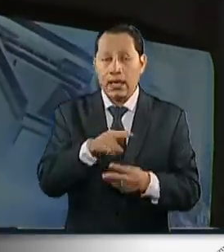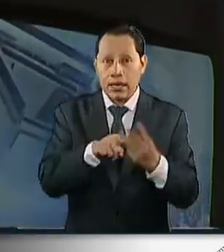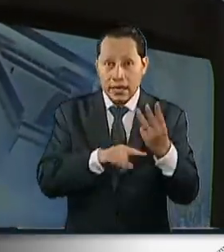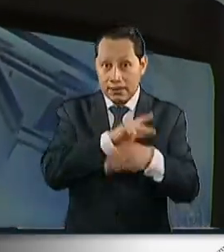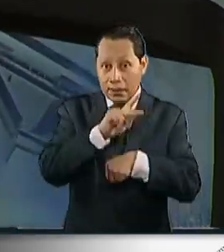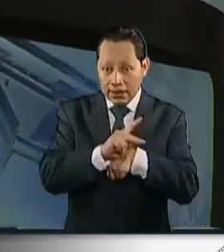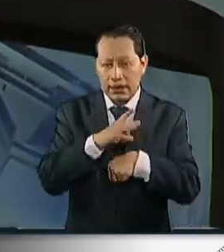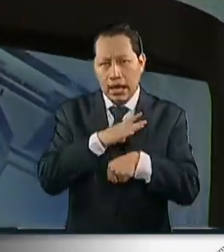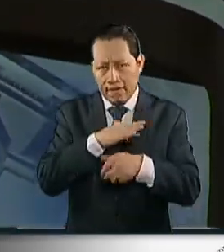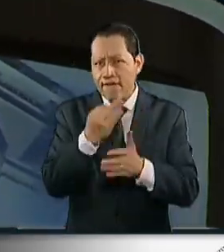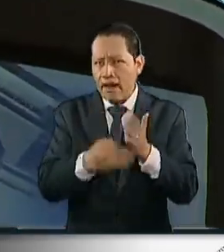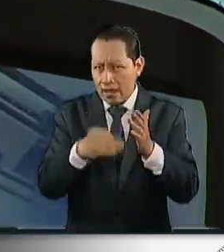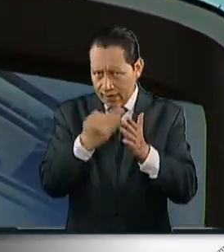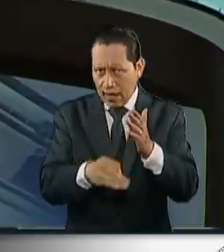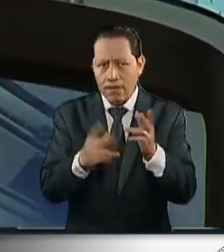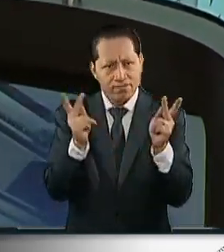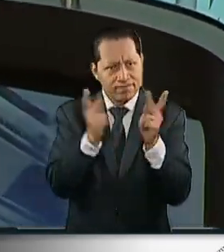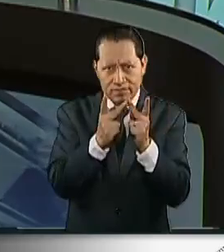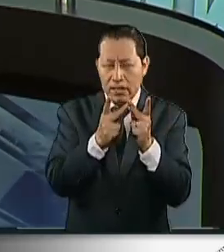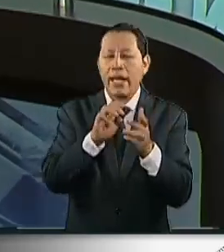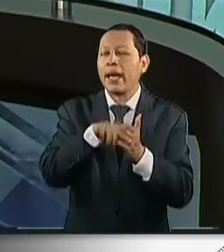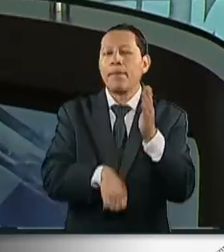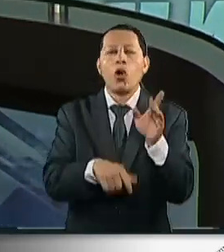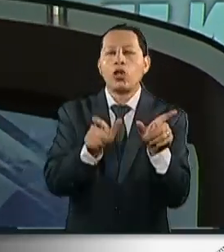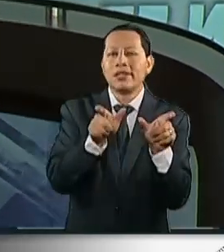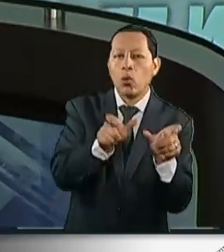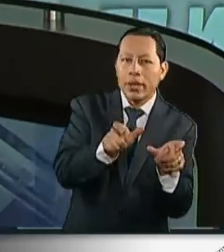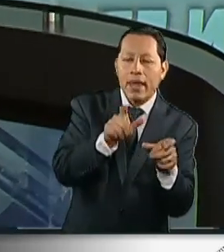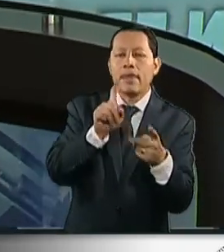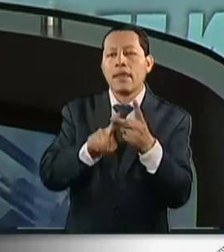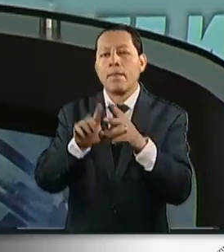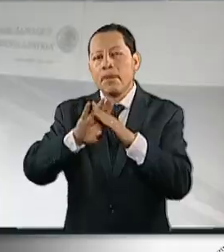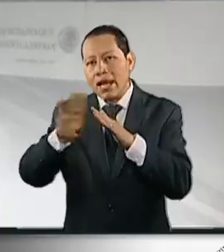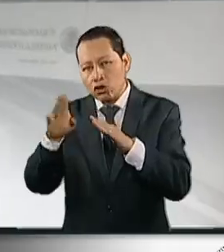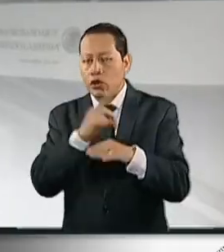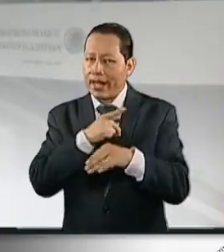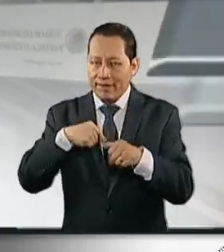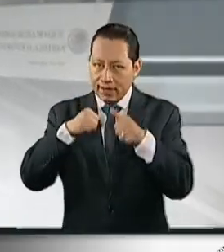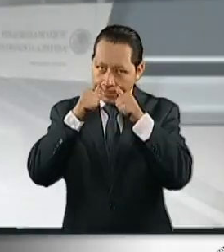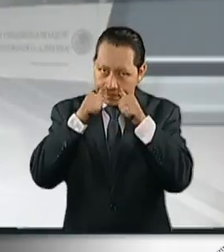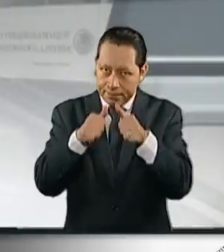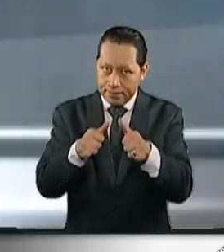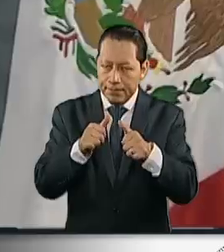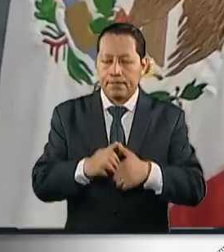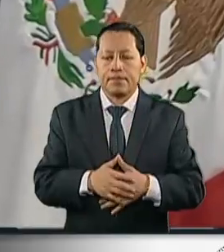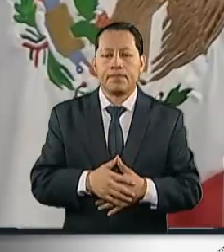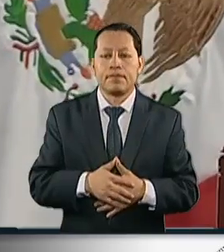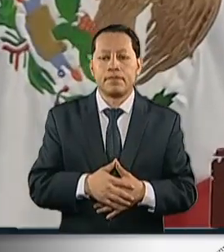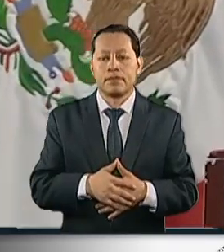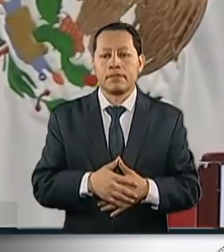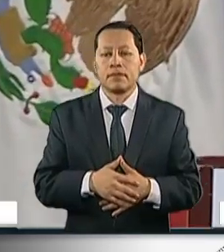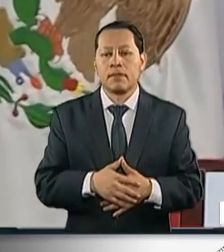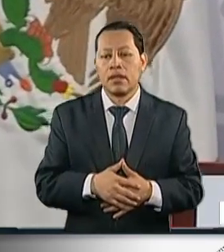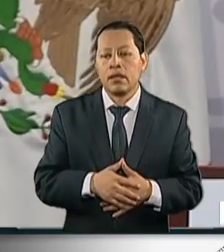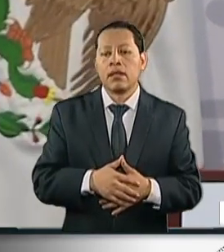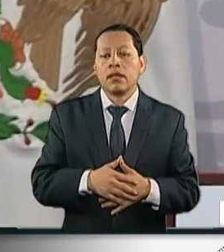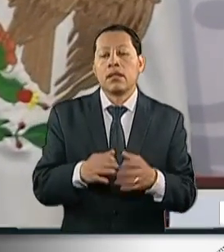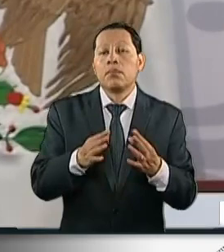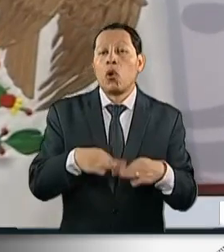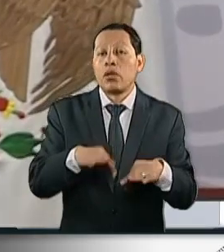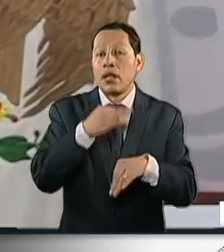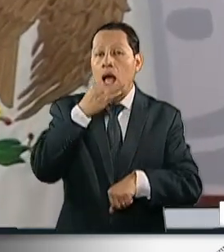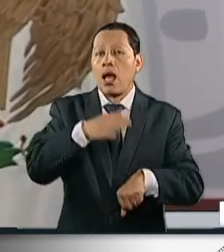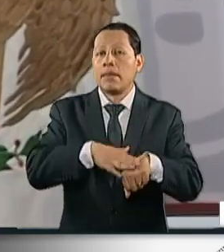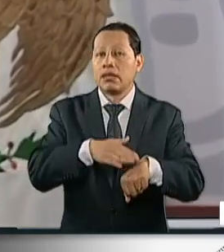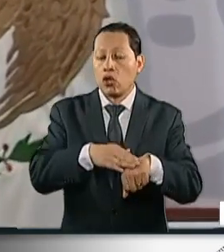en común principalmente en lo referente a la seguridad y a la migración una conciencia que el tema